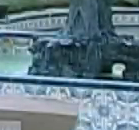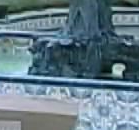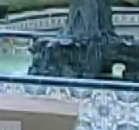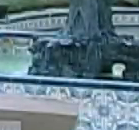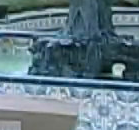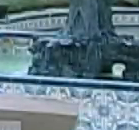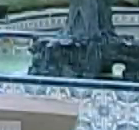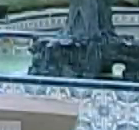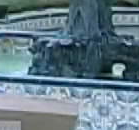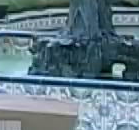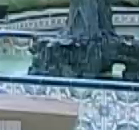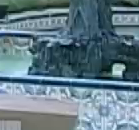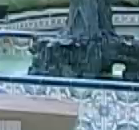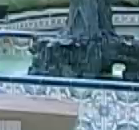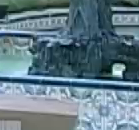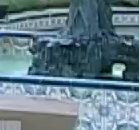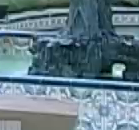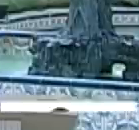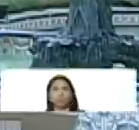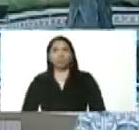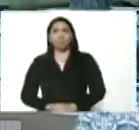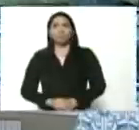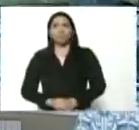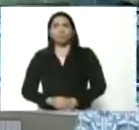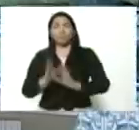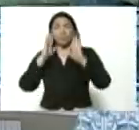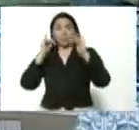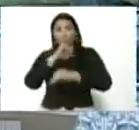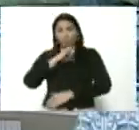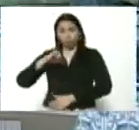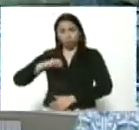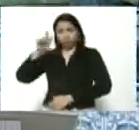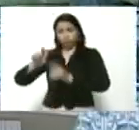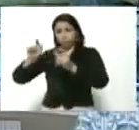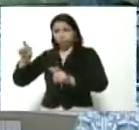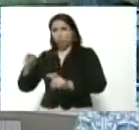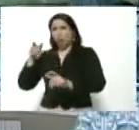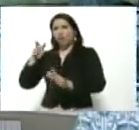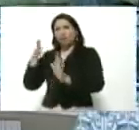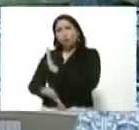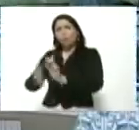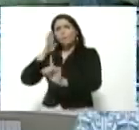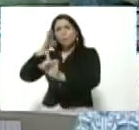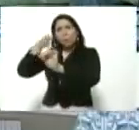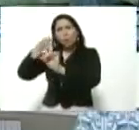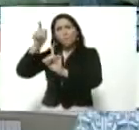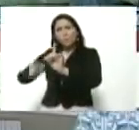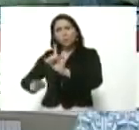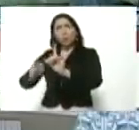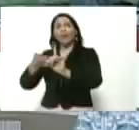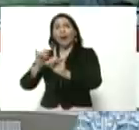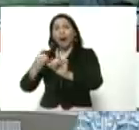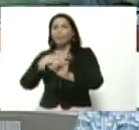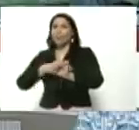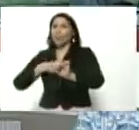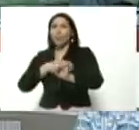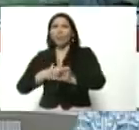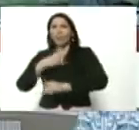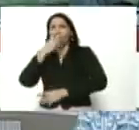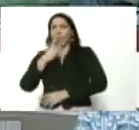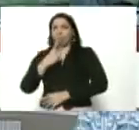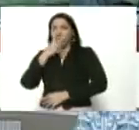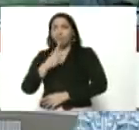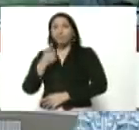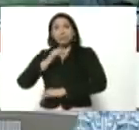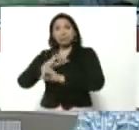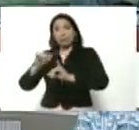centinela están en atención personalizada de este caso ya está recibiendo también los protocolos de